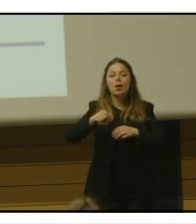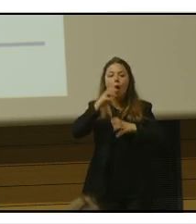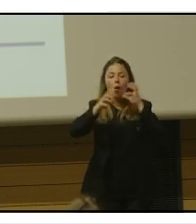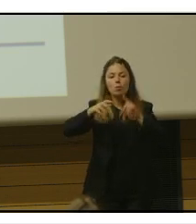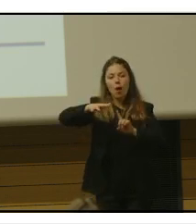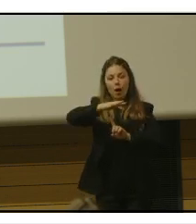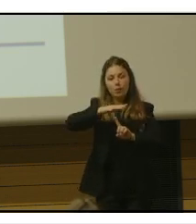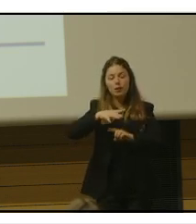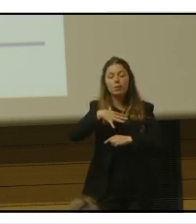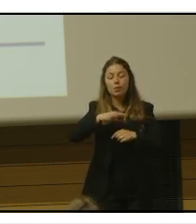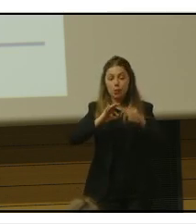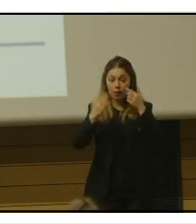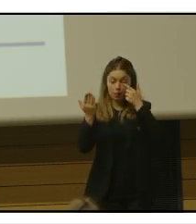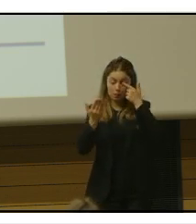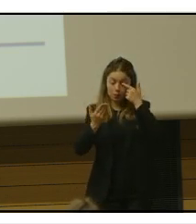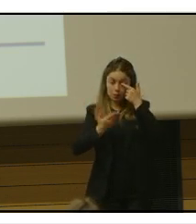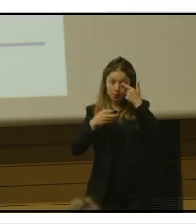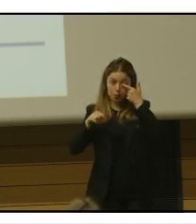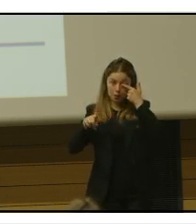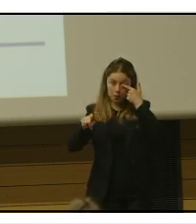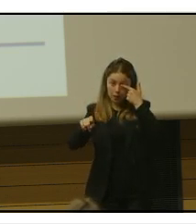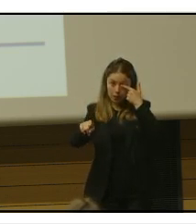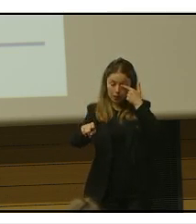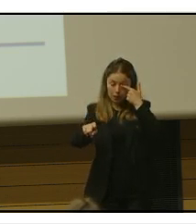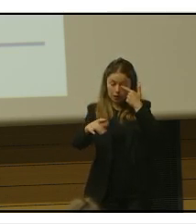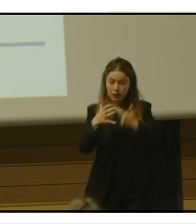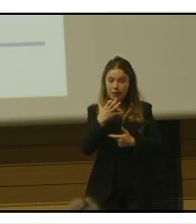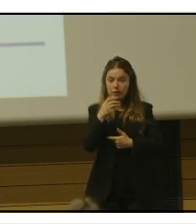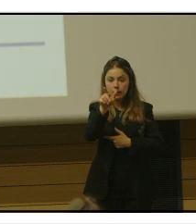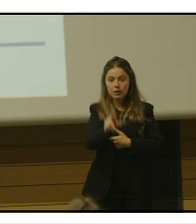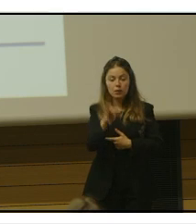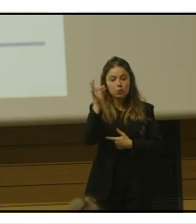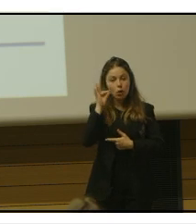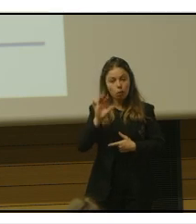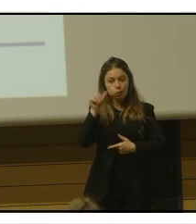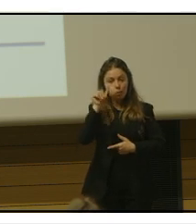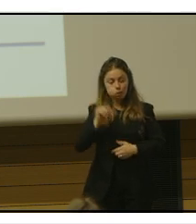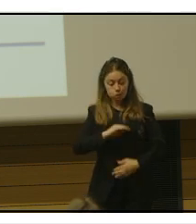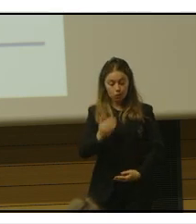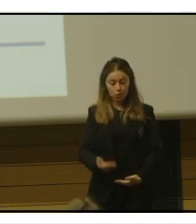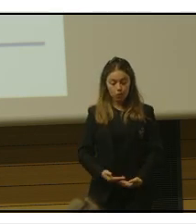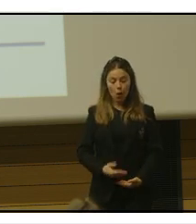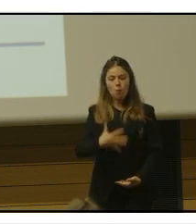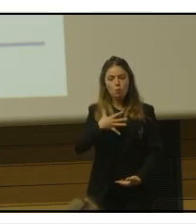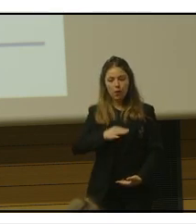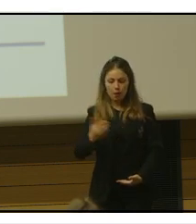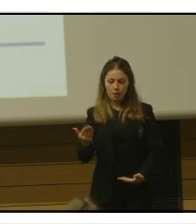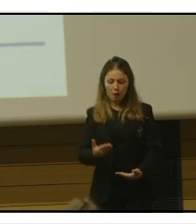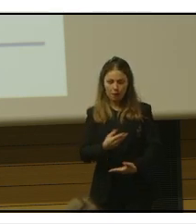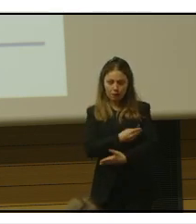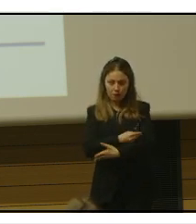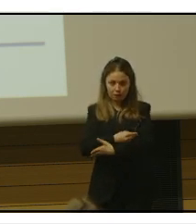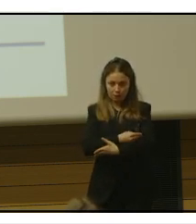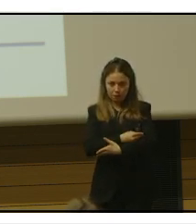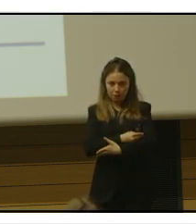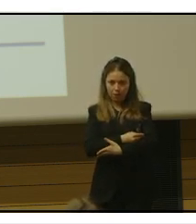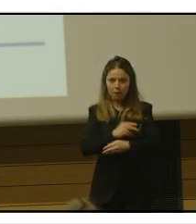estás aquí esto te puede producir cáncer y en caso de estar embarazada puede producir defectos congénitos. Bueno, pues